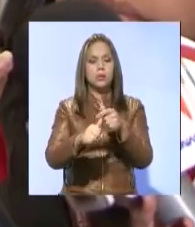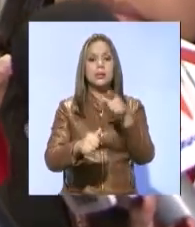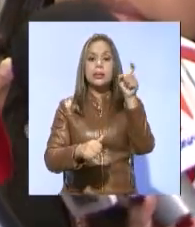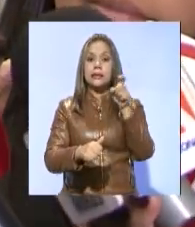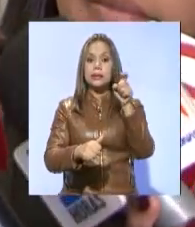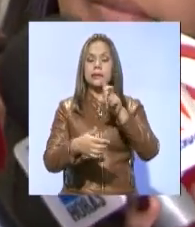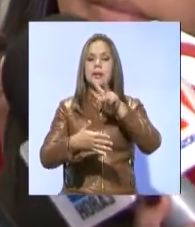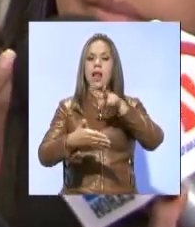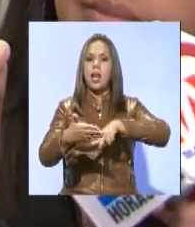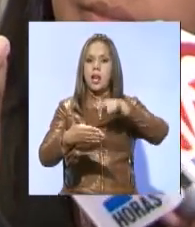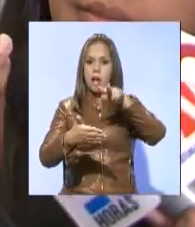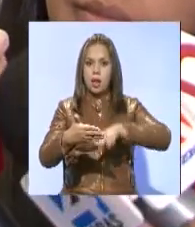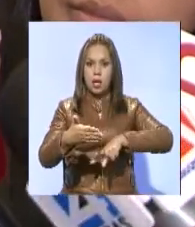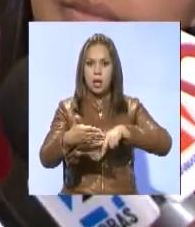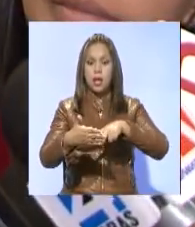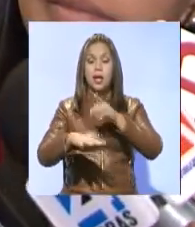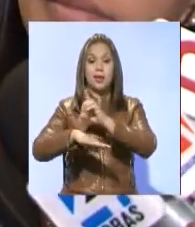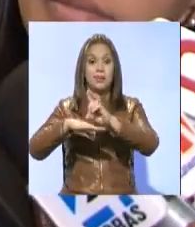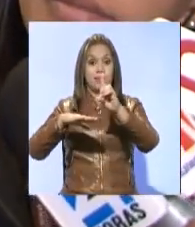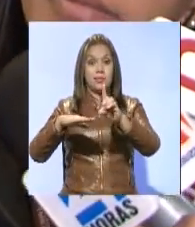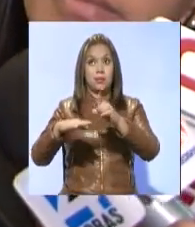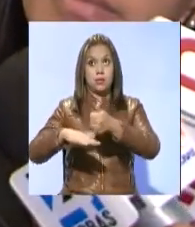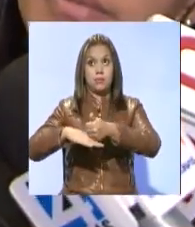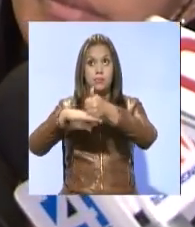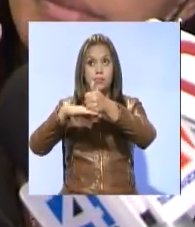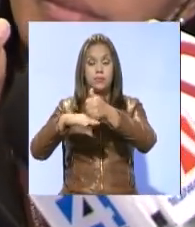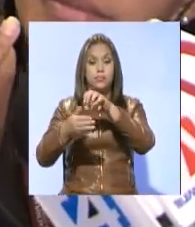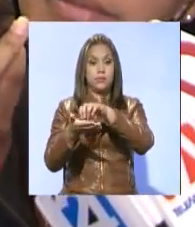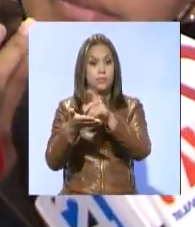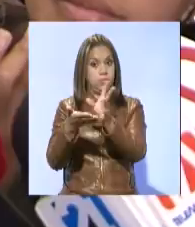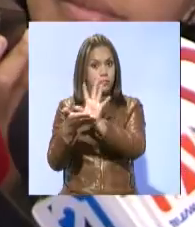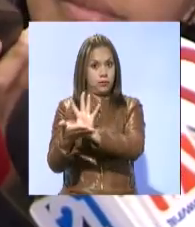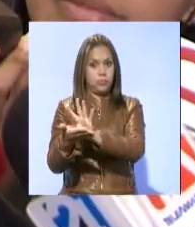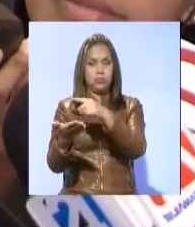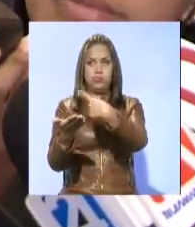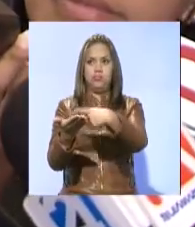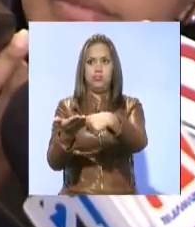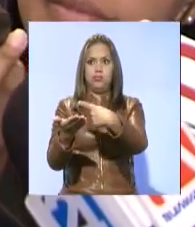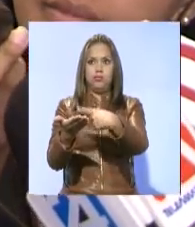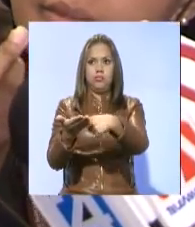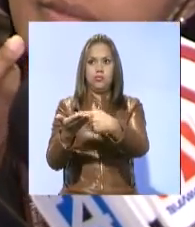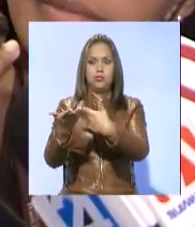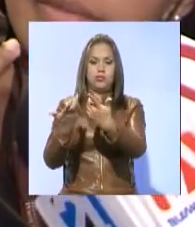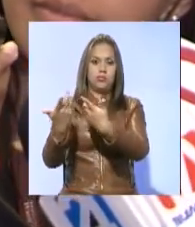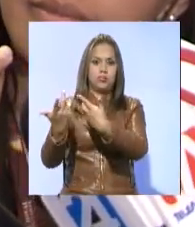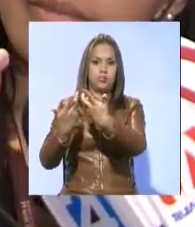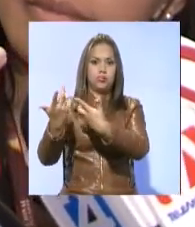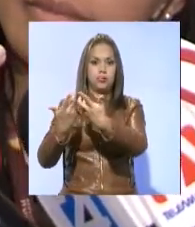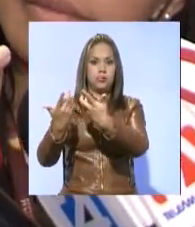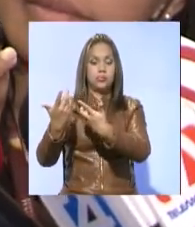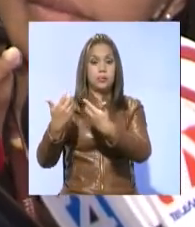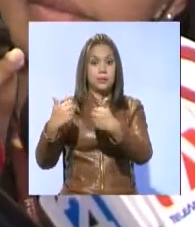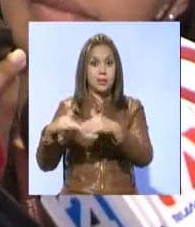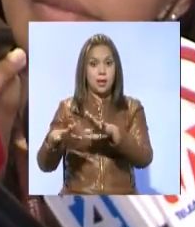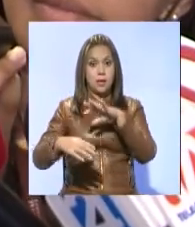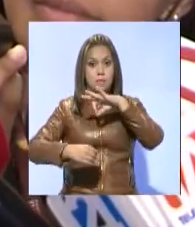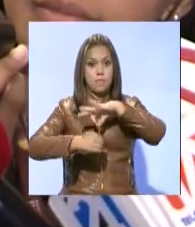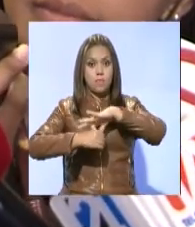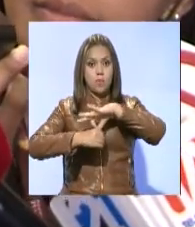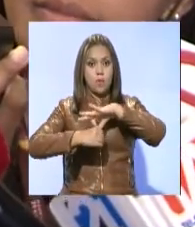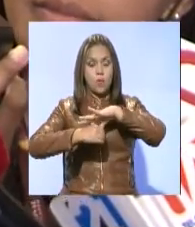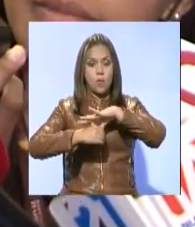leída en el Consejo Administrativo de la Legislatura, comentada y luego, con el voto